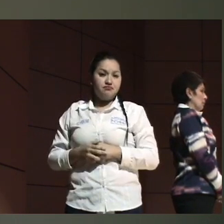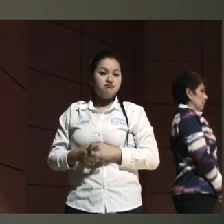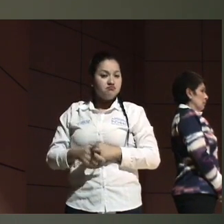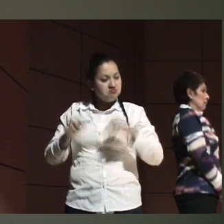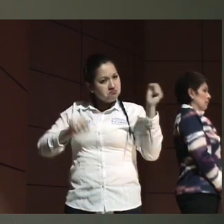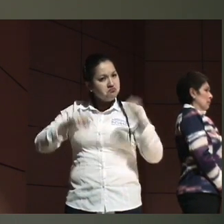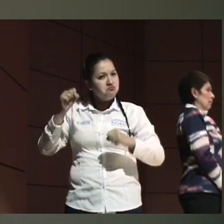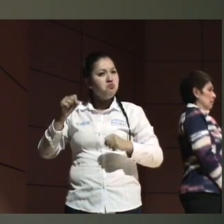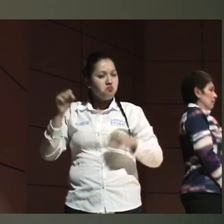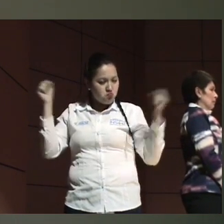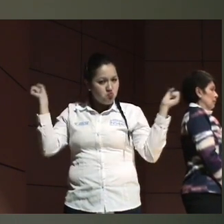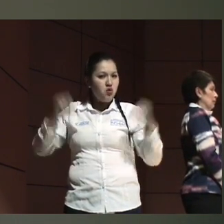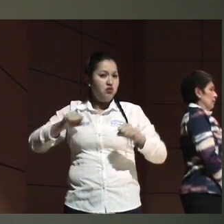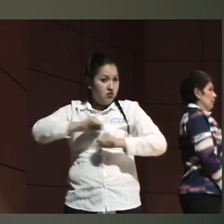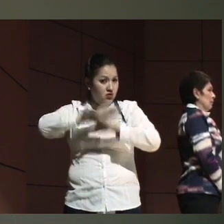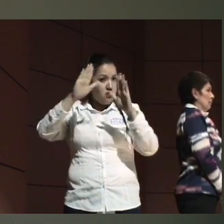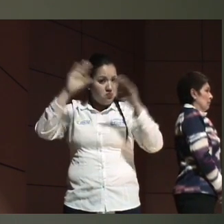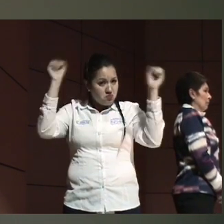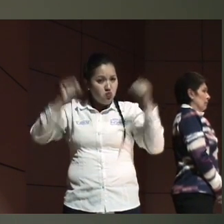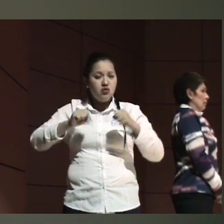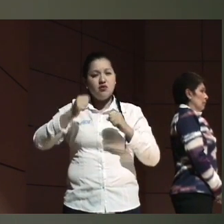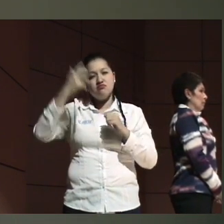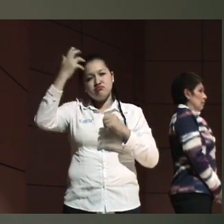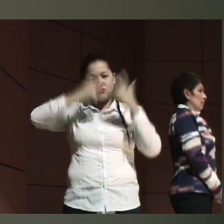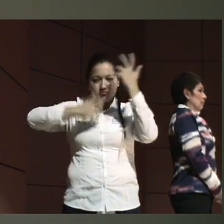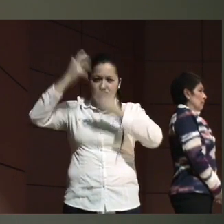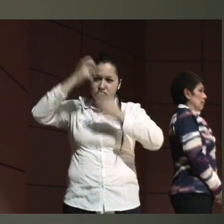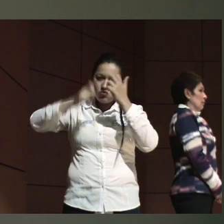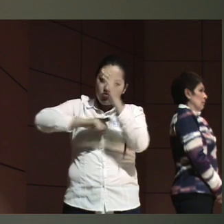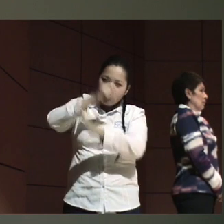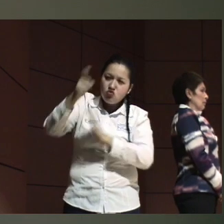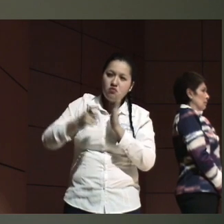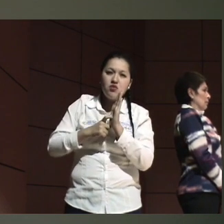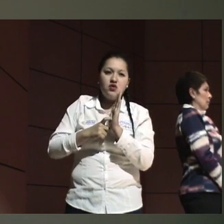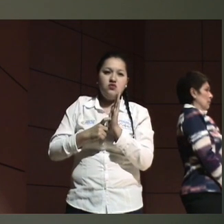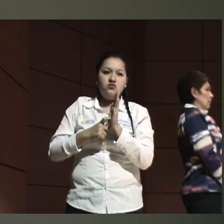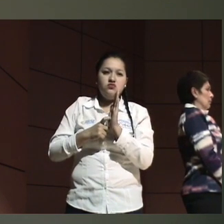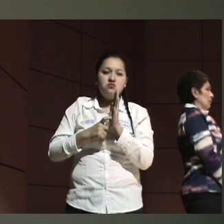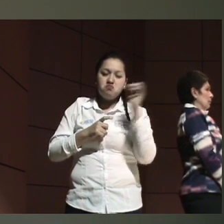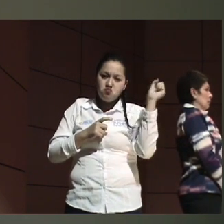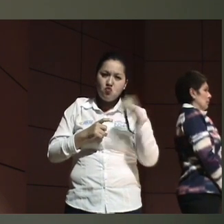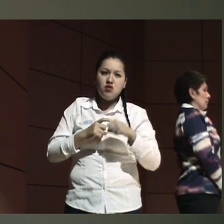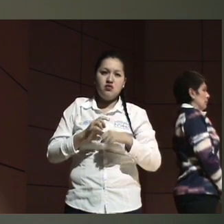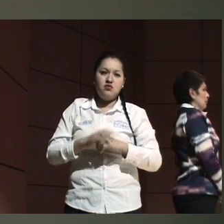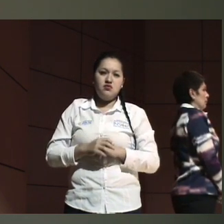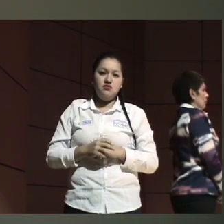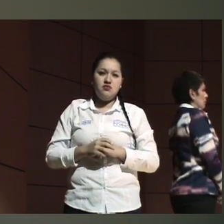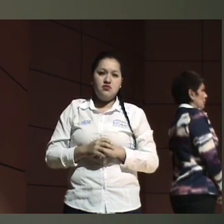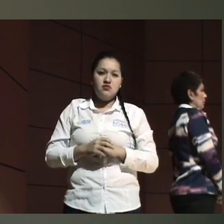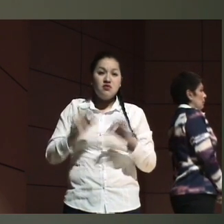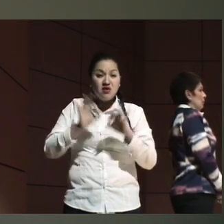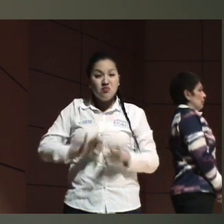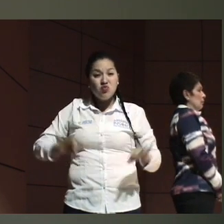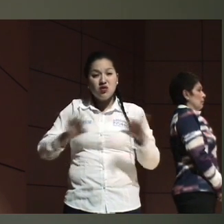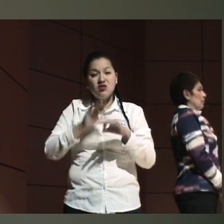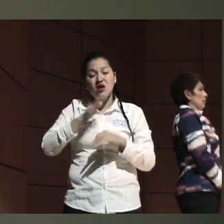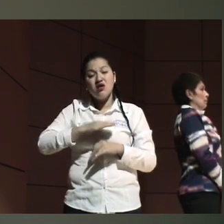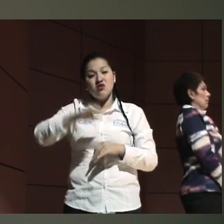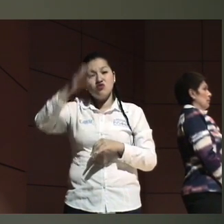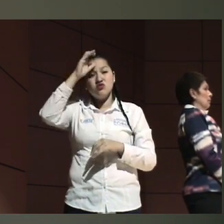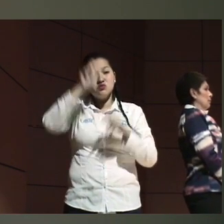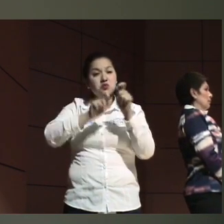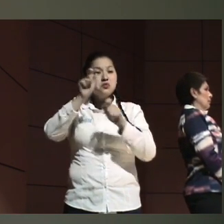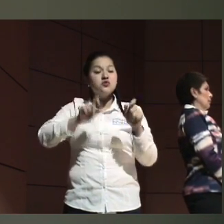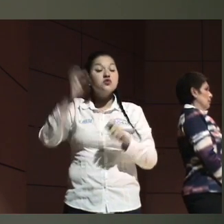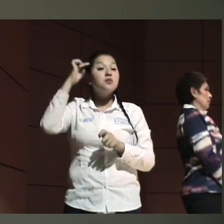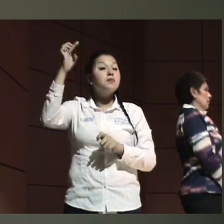es posible hacer exámenes periciales completos no donde lo que importe sea el concepto que emita el profesional